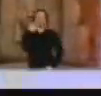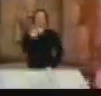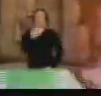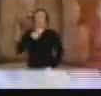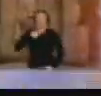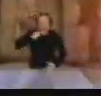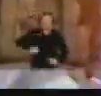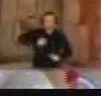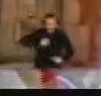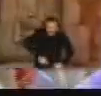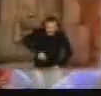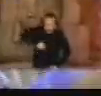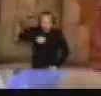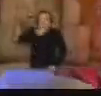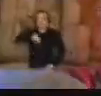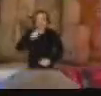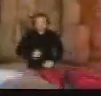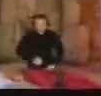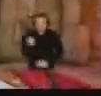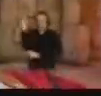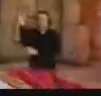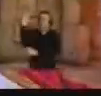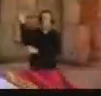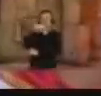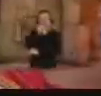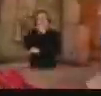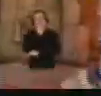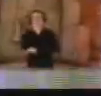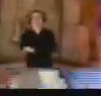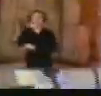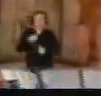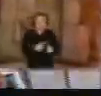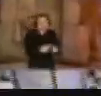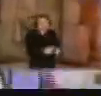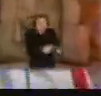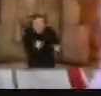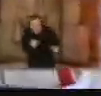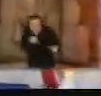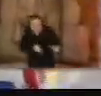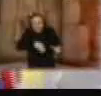Yeah.